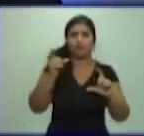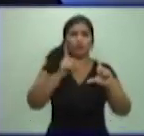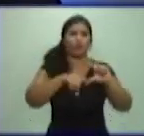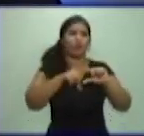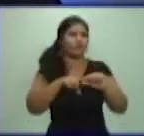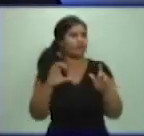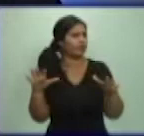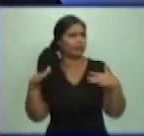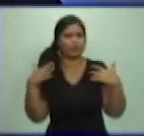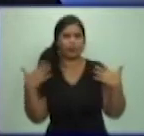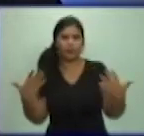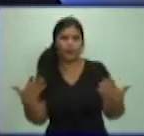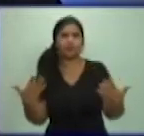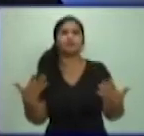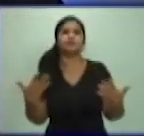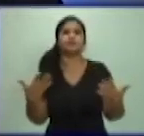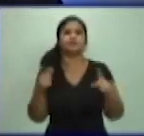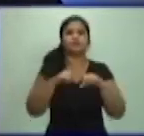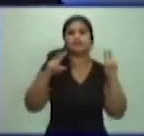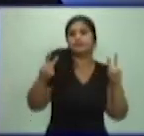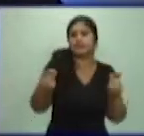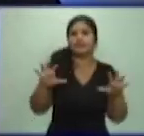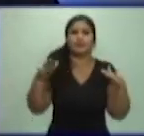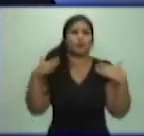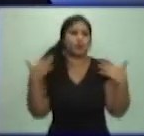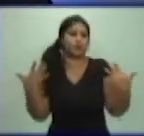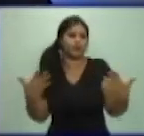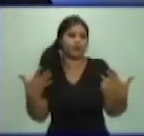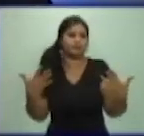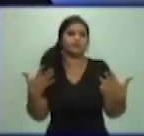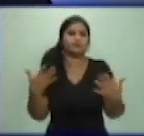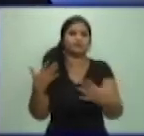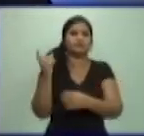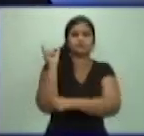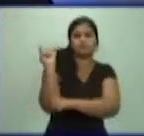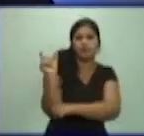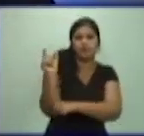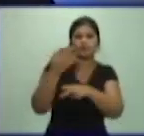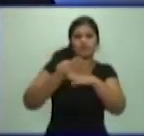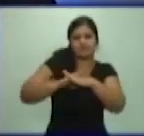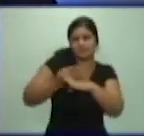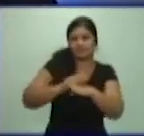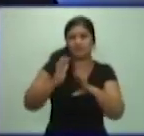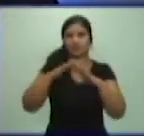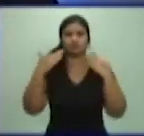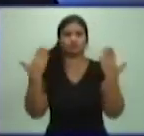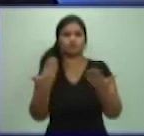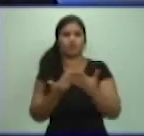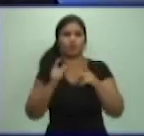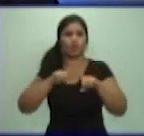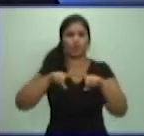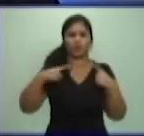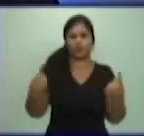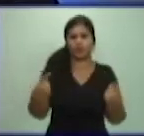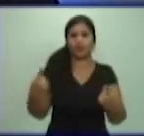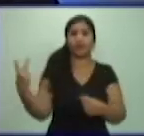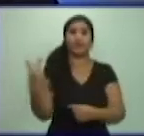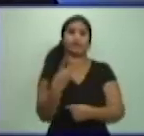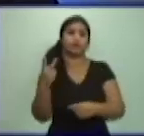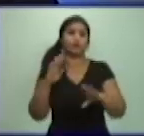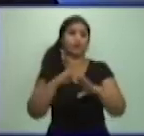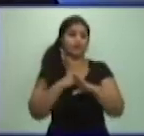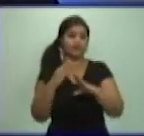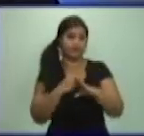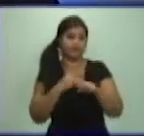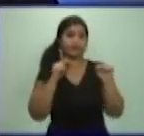cuando damos español y cuando damos literatura? Fíjense que son dos disciplinas en una. ¿Qué elementos nosotros debemos tener en